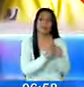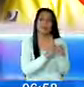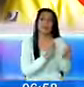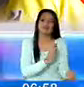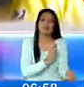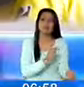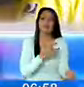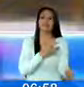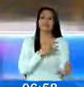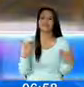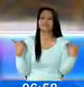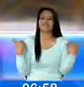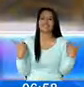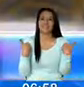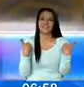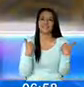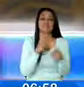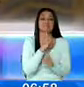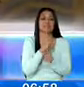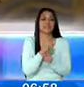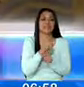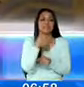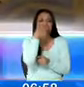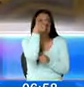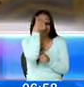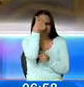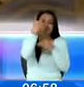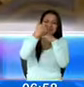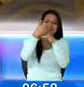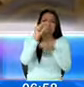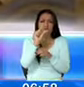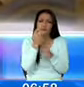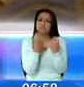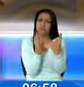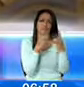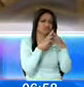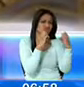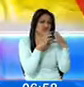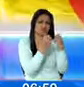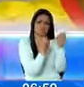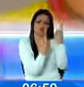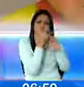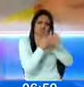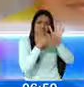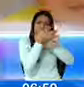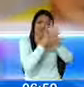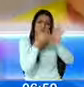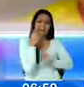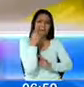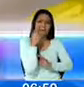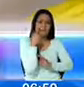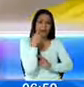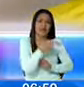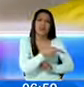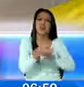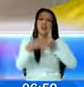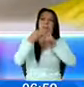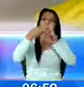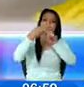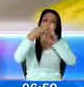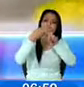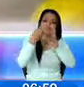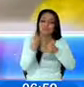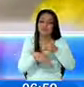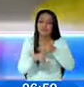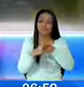y está feliz. Aunque un poco receloso con la cámara, se entiende perfectamente con su padre. Es un niño Jopas, hijo oyente